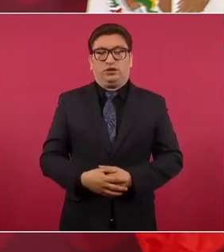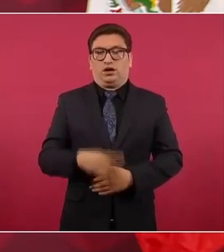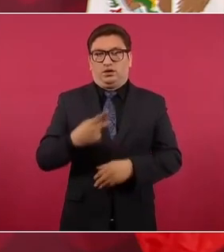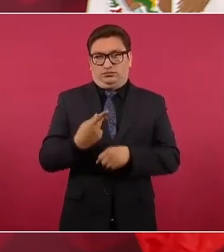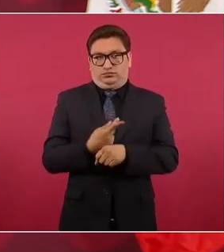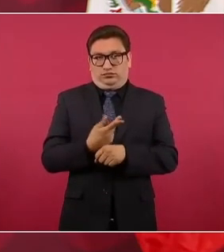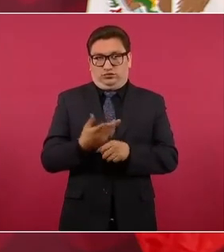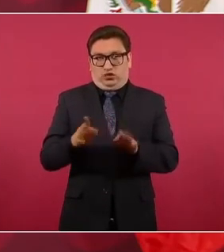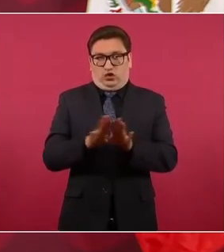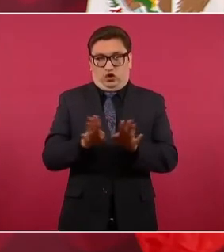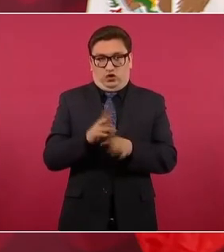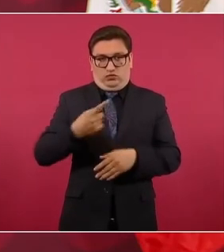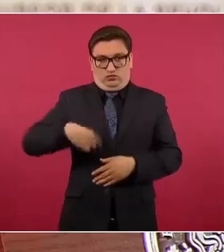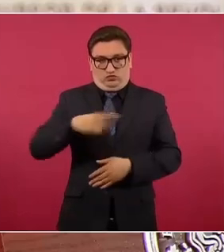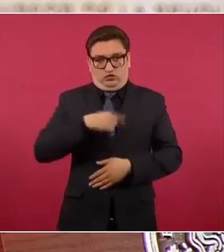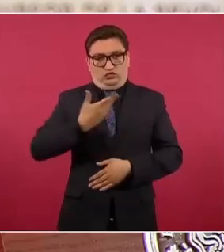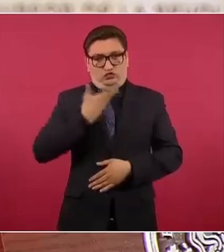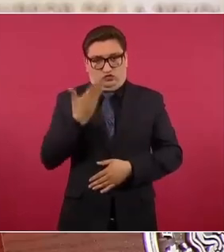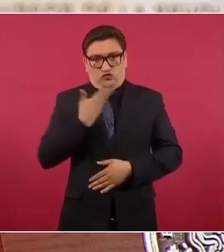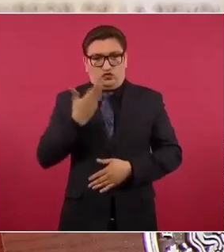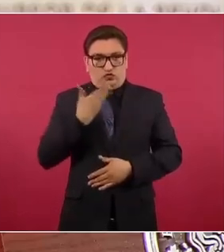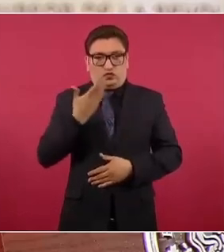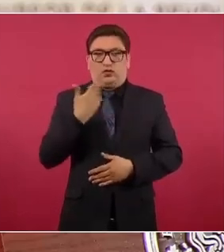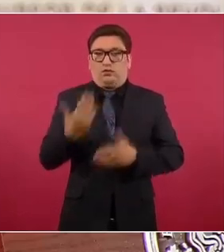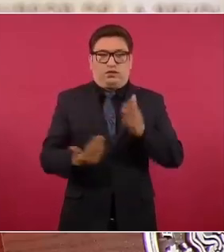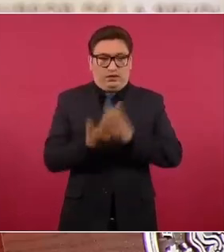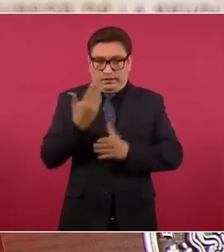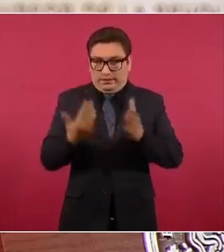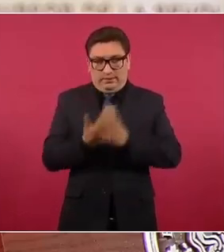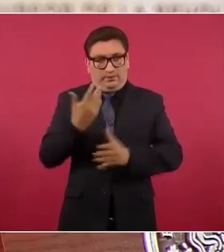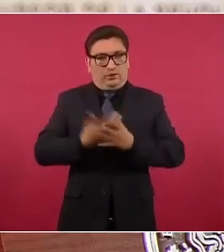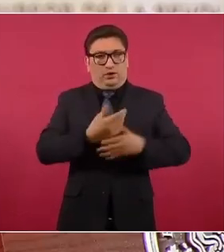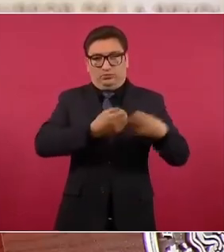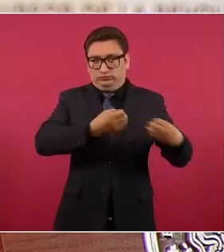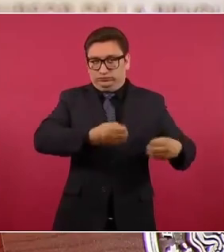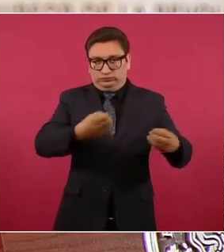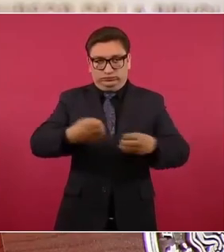nuestra agenda diaria desde muy temprano,